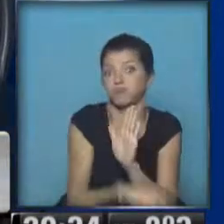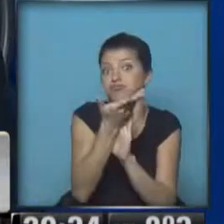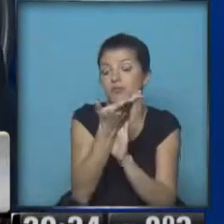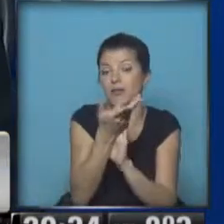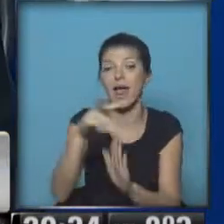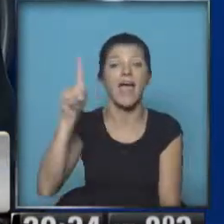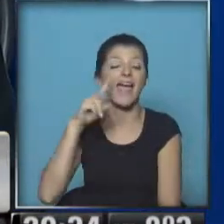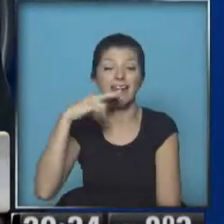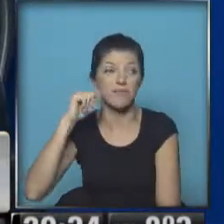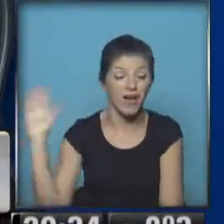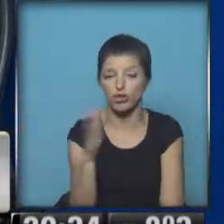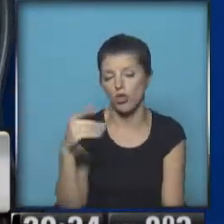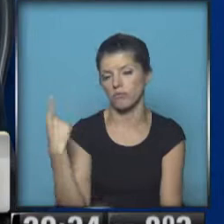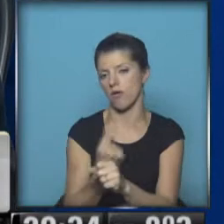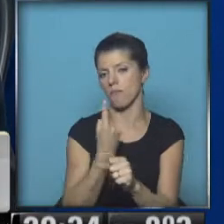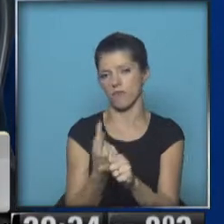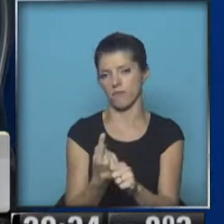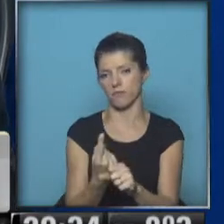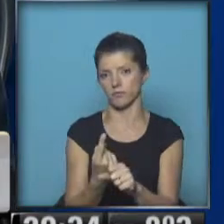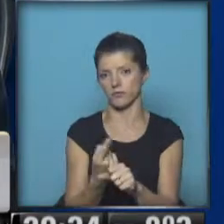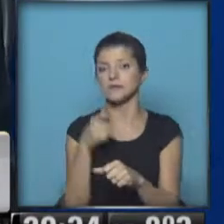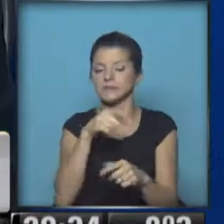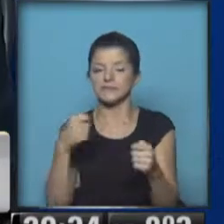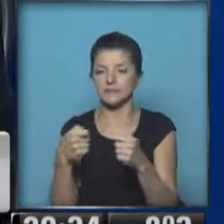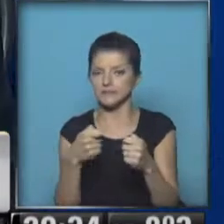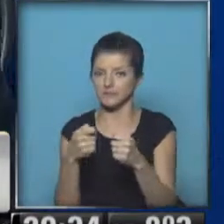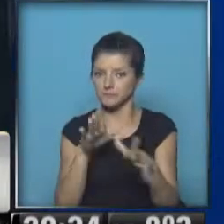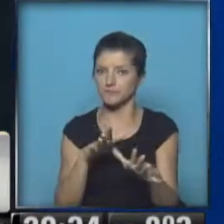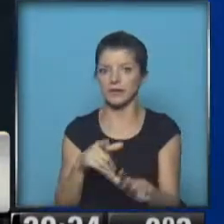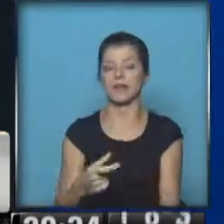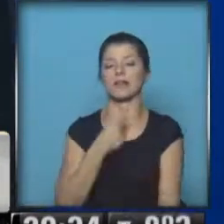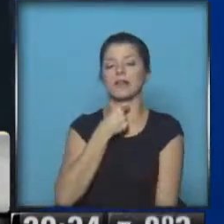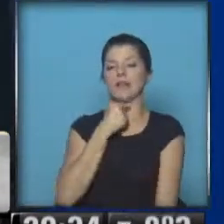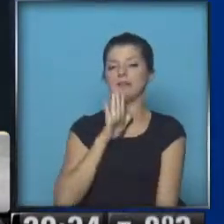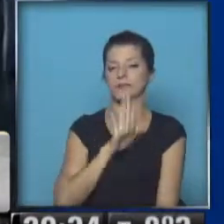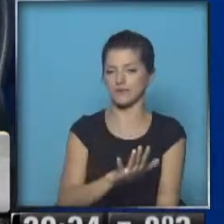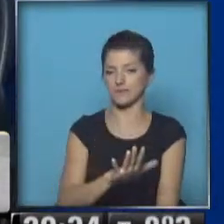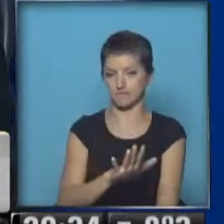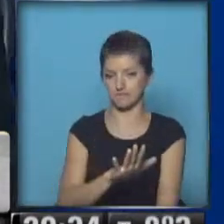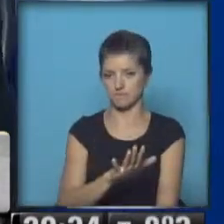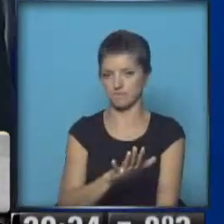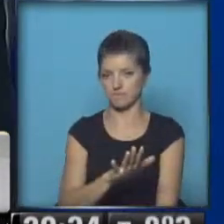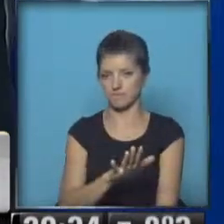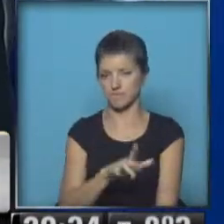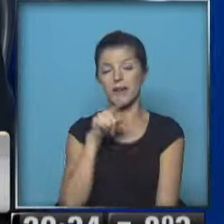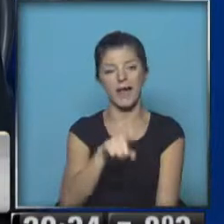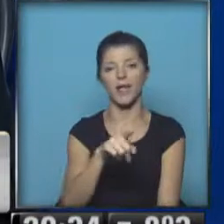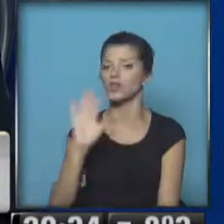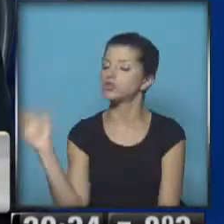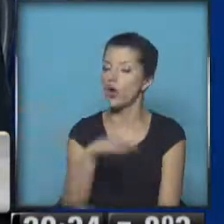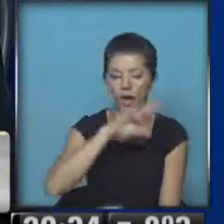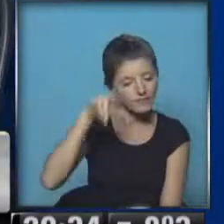IVA indiscriminadamente. Lo tienen agarrado literalmente del cogote contra la pared para que